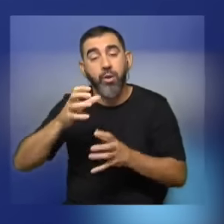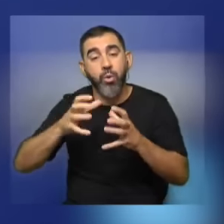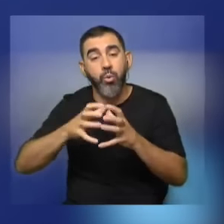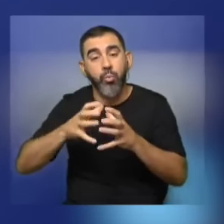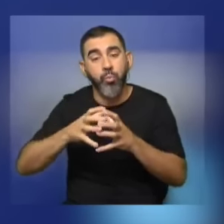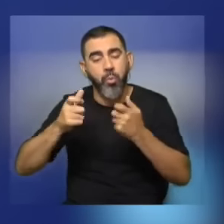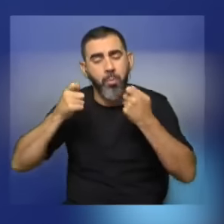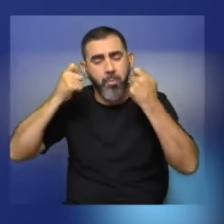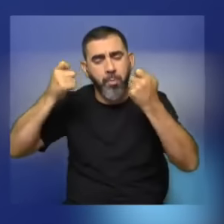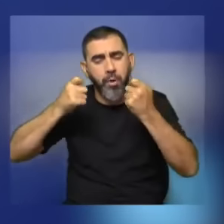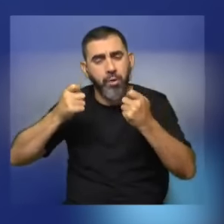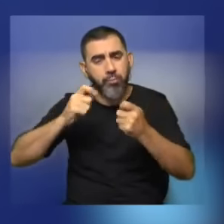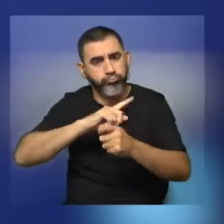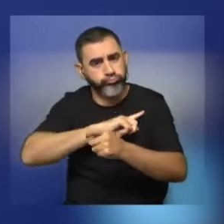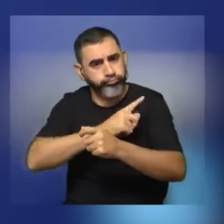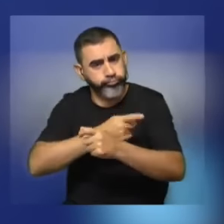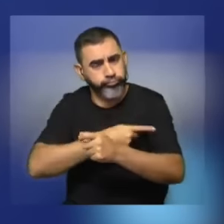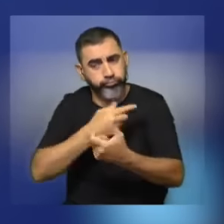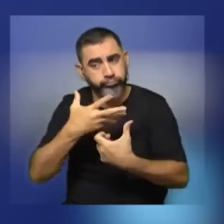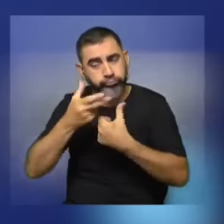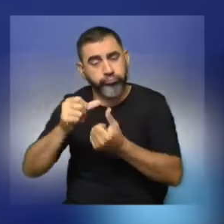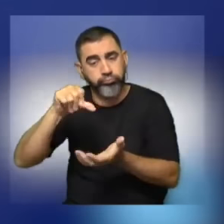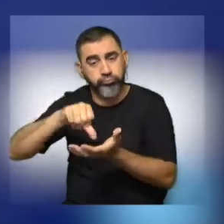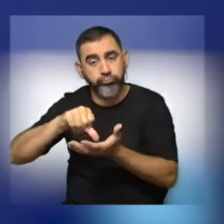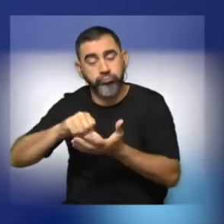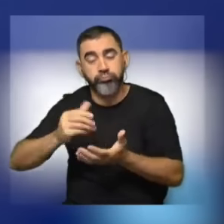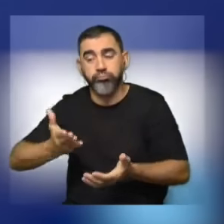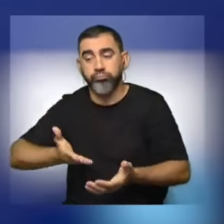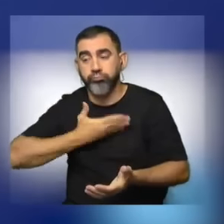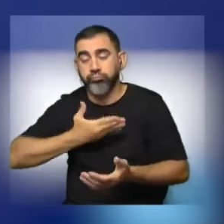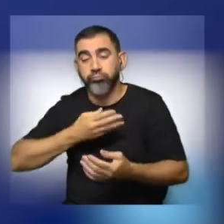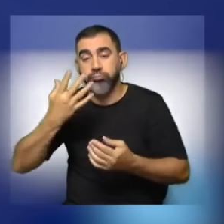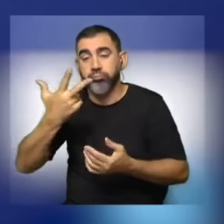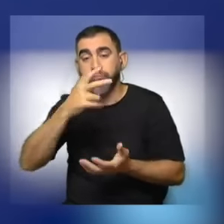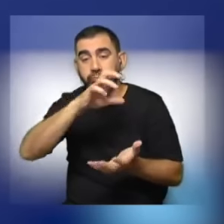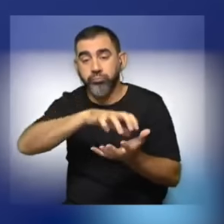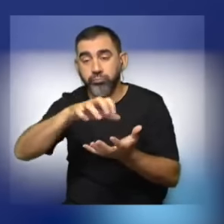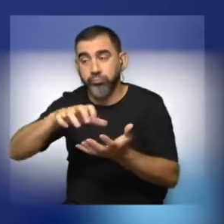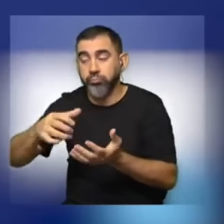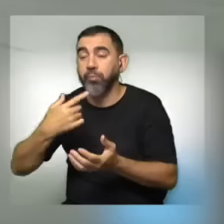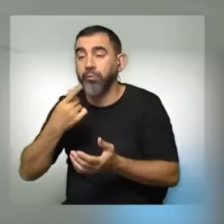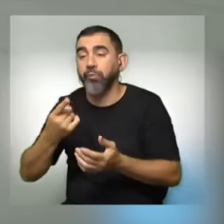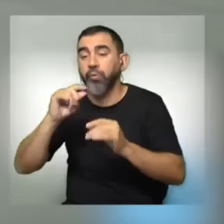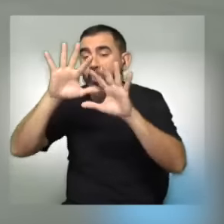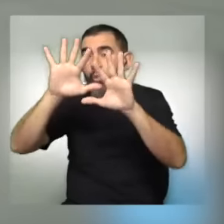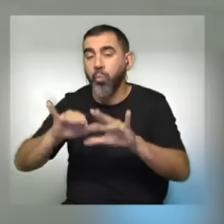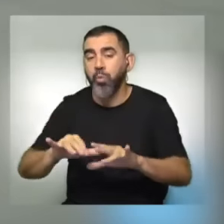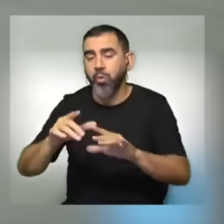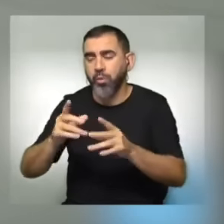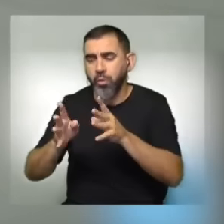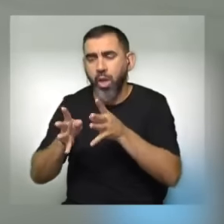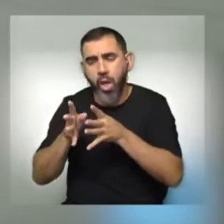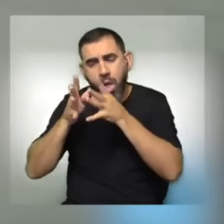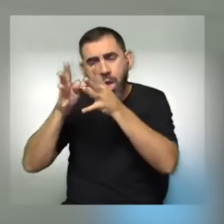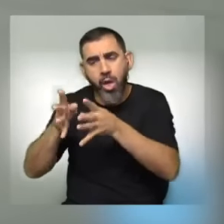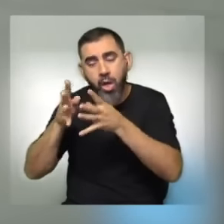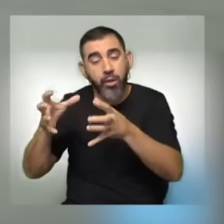militantes de línea dura respaldados por Irán reivindicó ataques contra tres bases y se atribuyó en un comunicado varios ataques que la